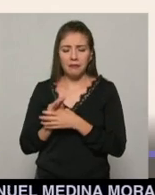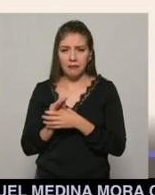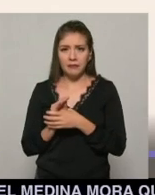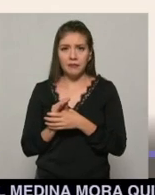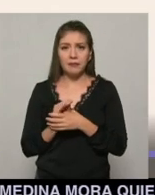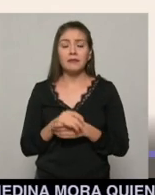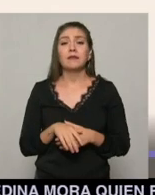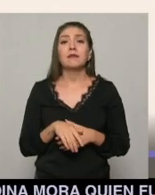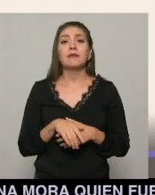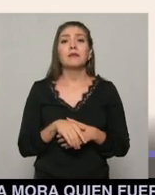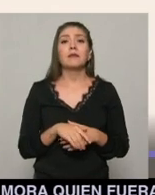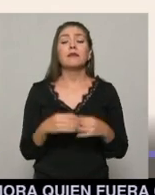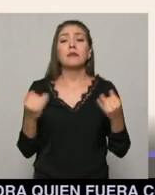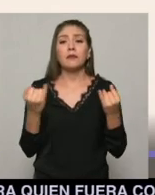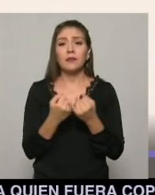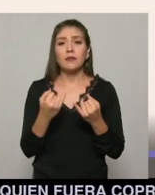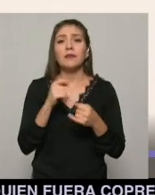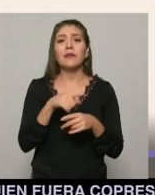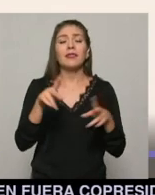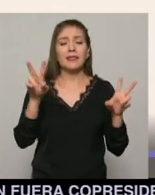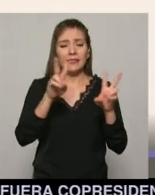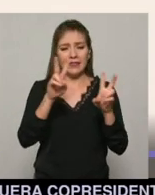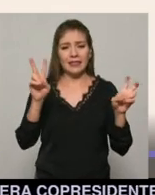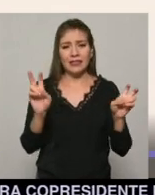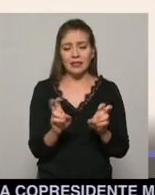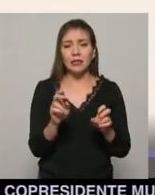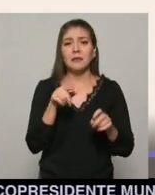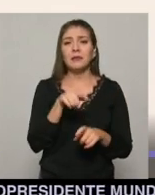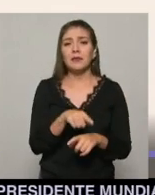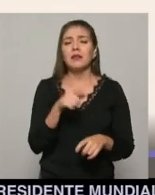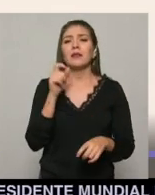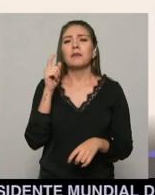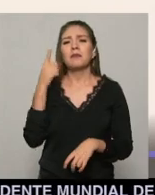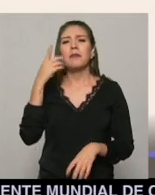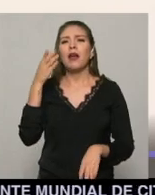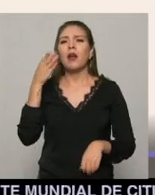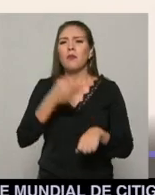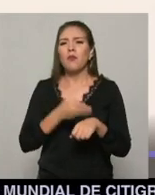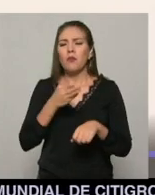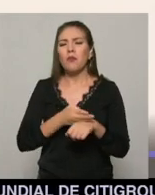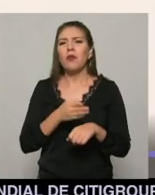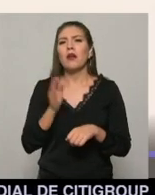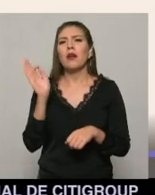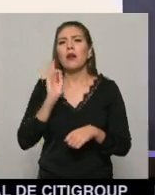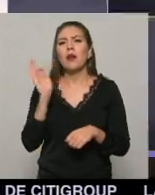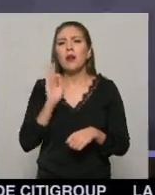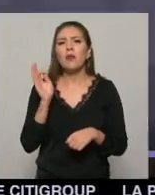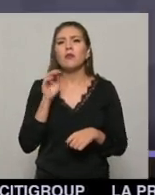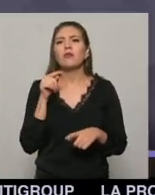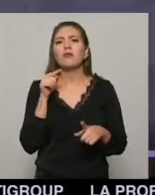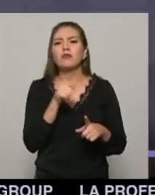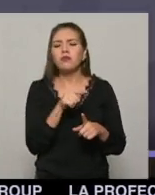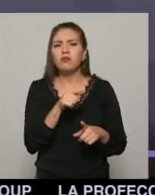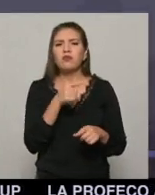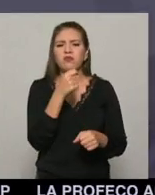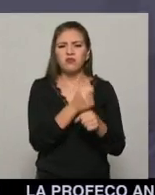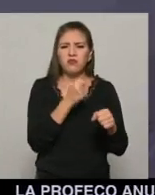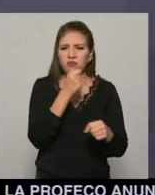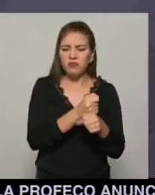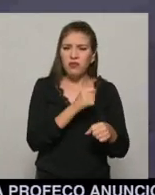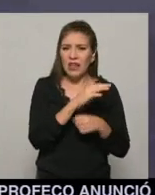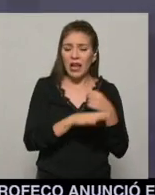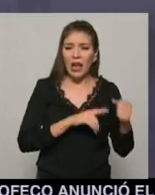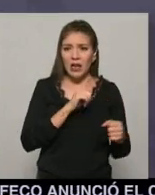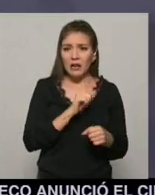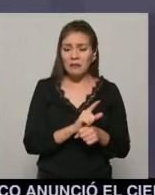puntos importantes es que en el tema de las sanciones que pudieran existir cuando se diera algún maltrato animal son demasiado